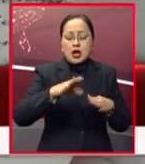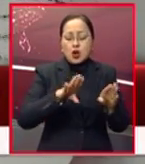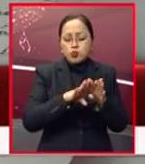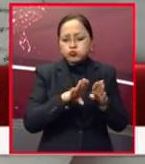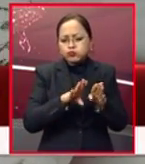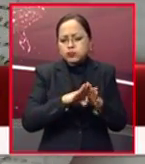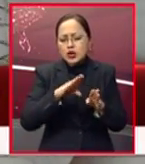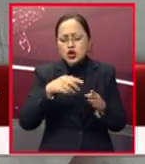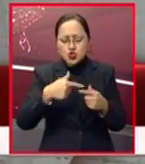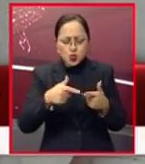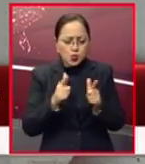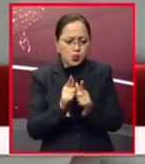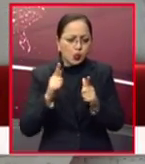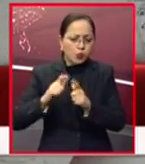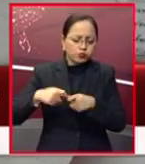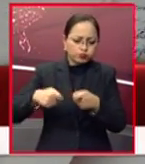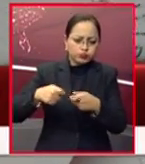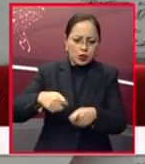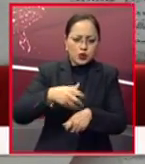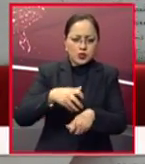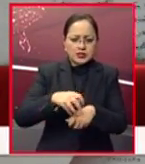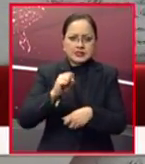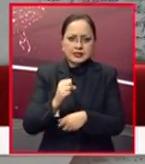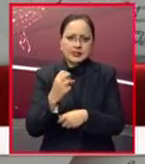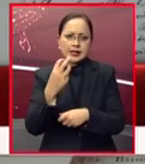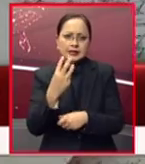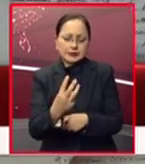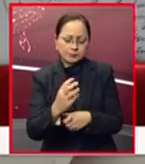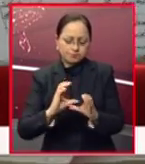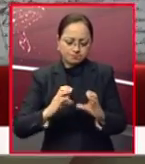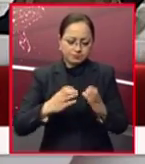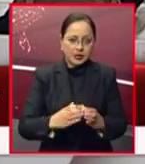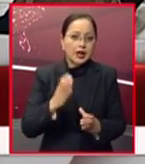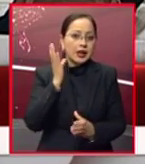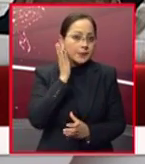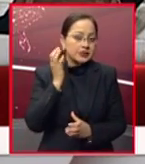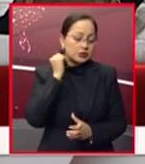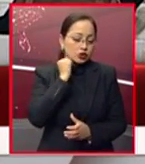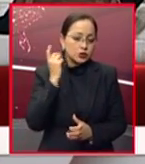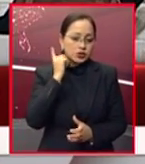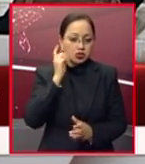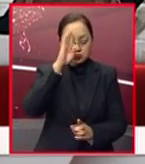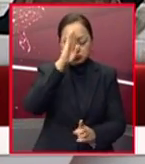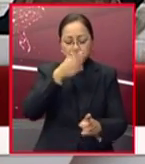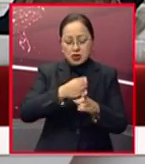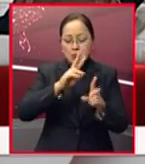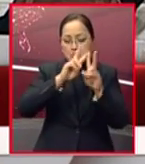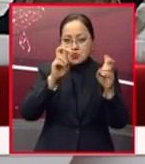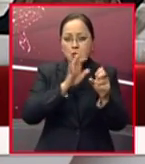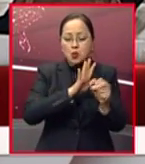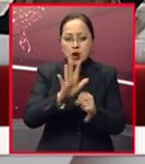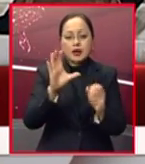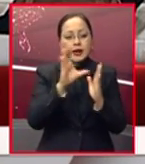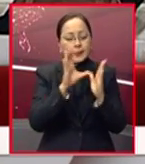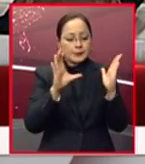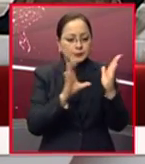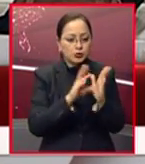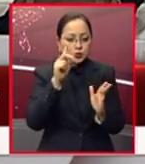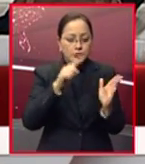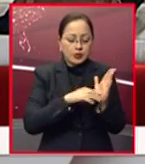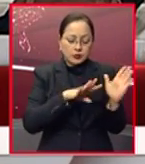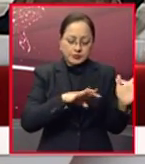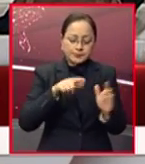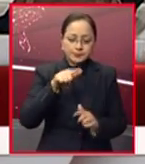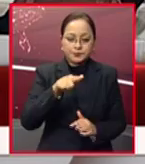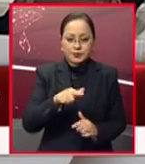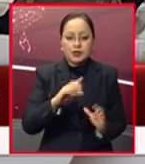la 63 legislatura por el centenario del Congreso Constituyente de la Carta Magna. El diputado César Camacho, presidente de la